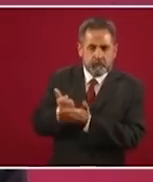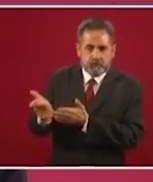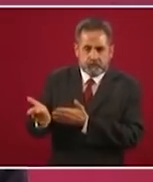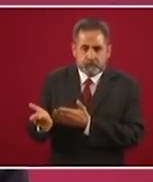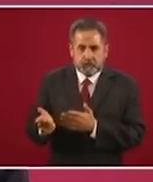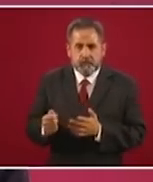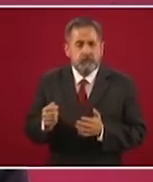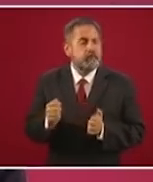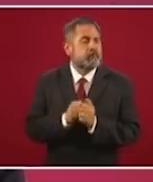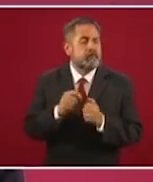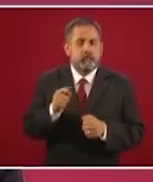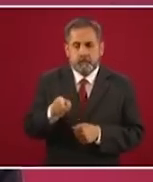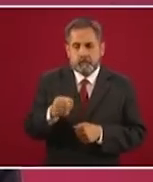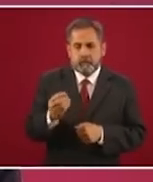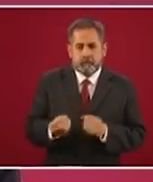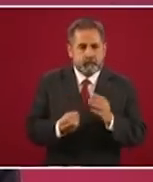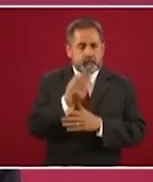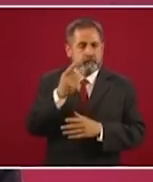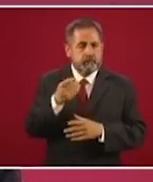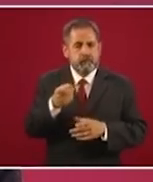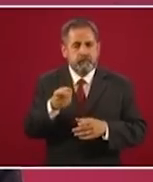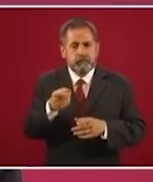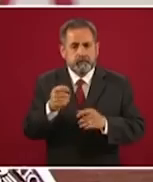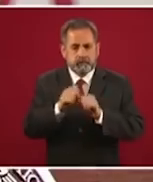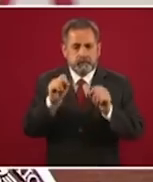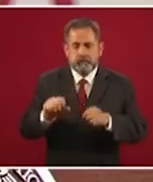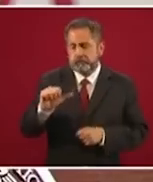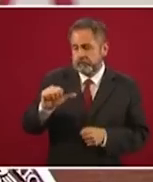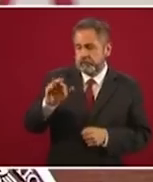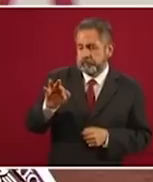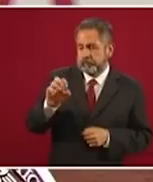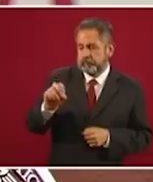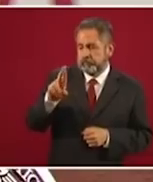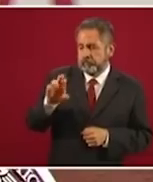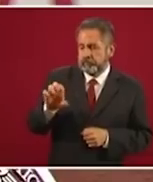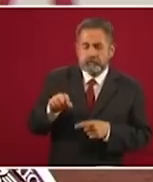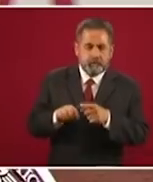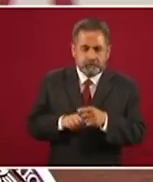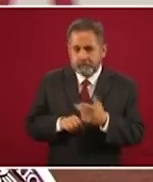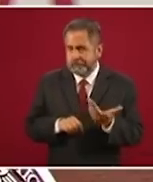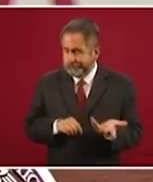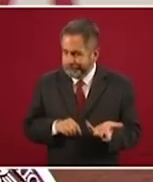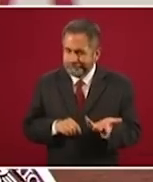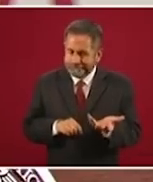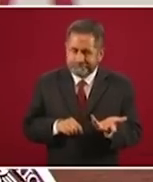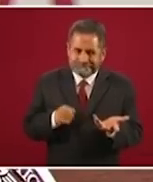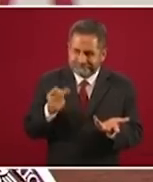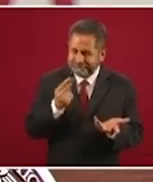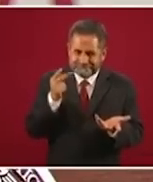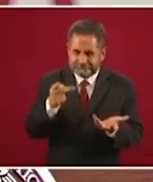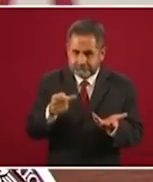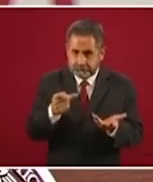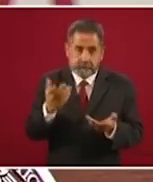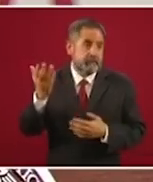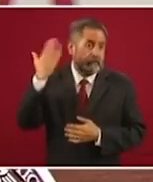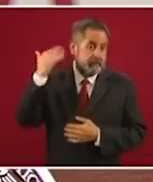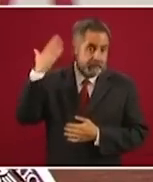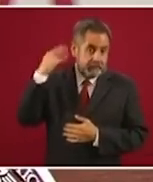Con el sistema de las Afores que se